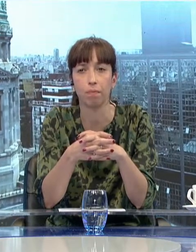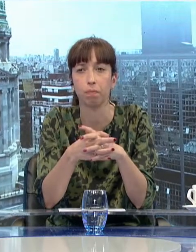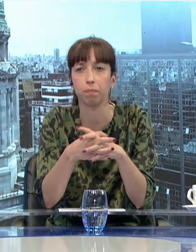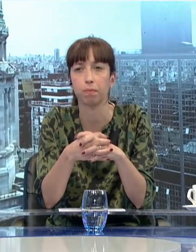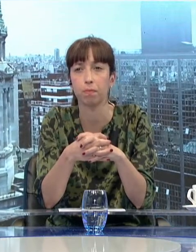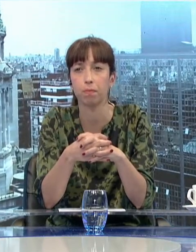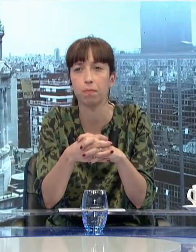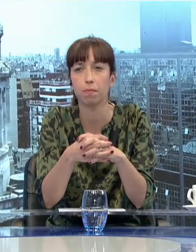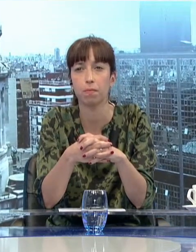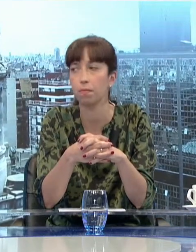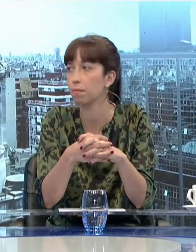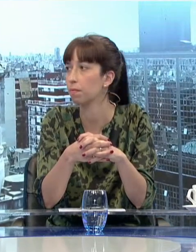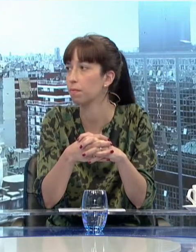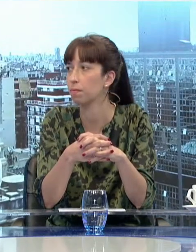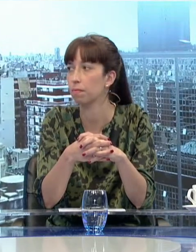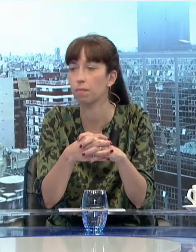discusión?